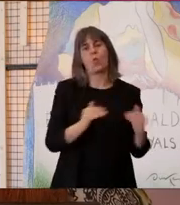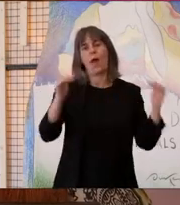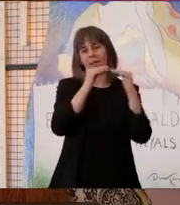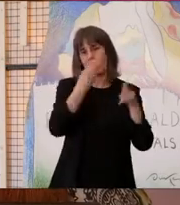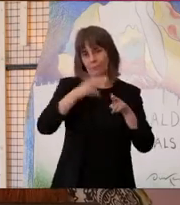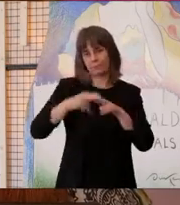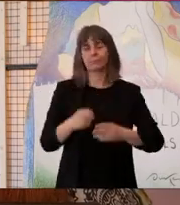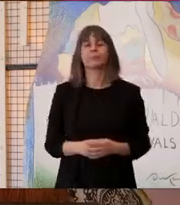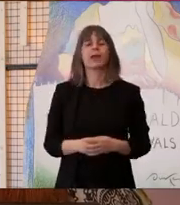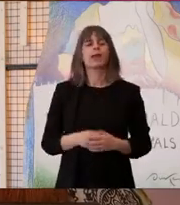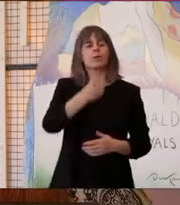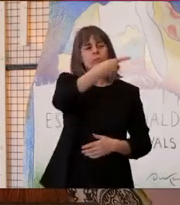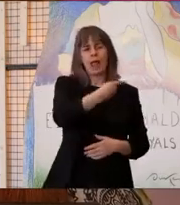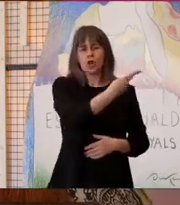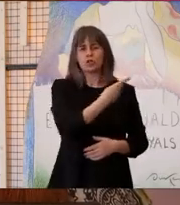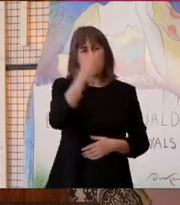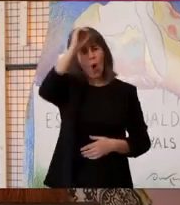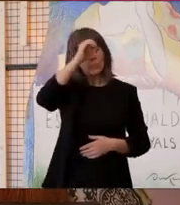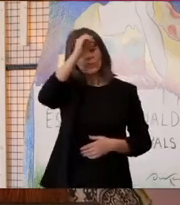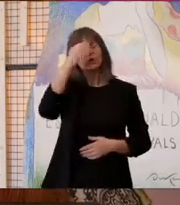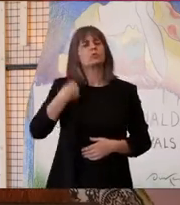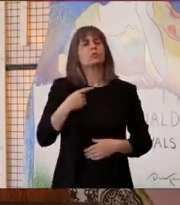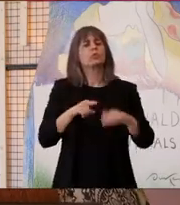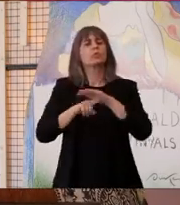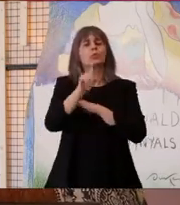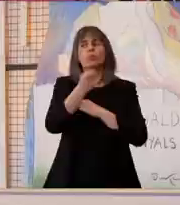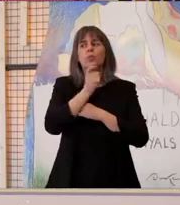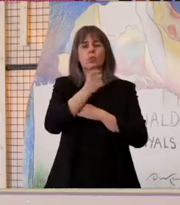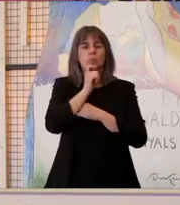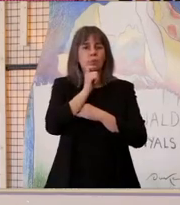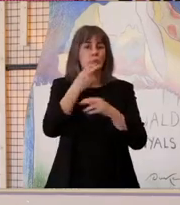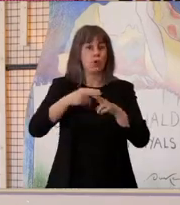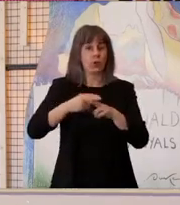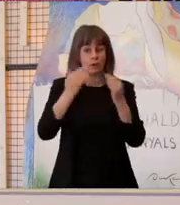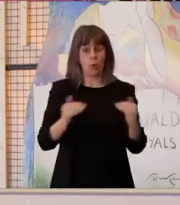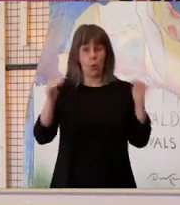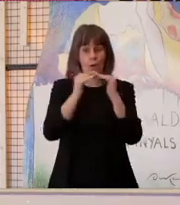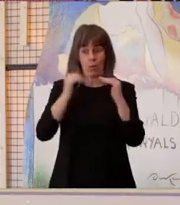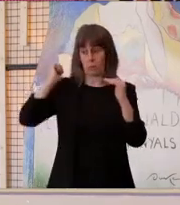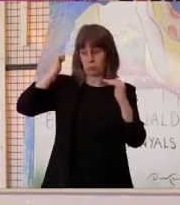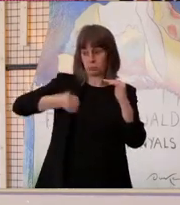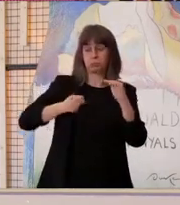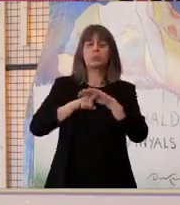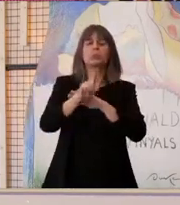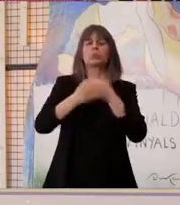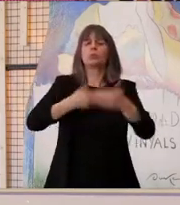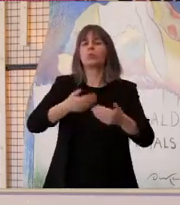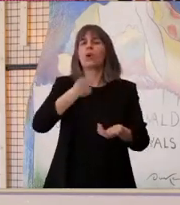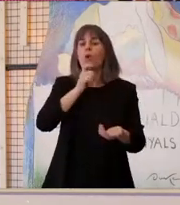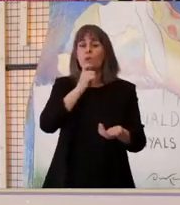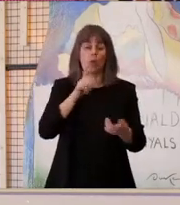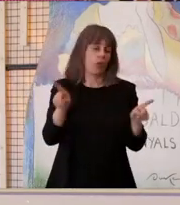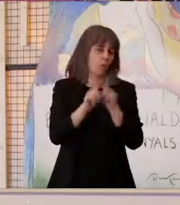ha avanzado Cómo se han ido desenvolviendo esas políticas de igualdad en los últimos años en cualquiera de los dos organismos